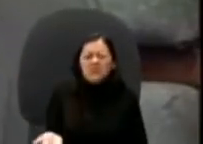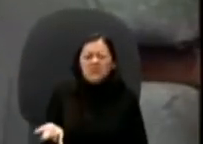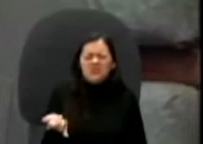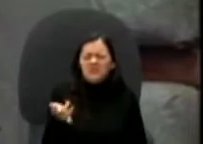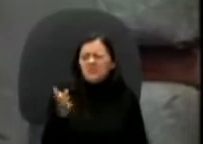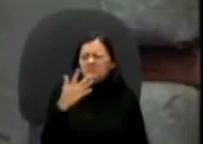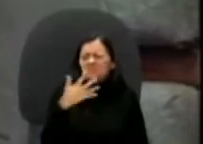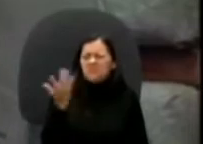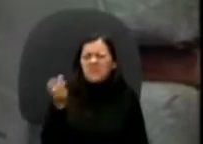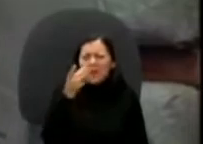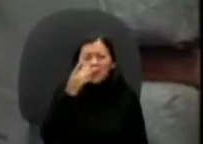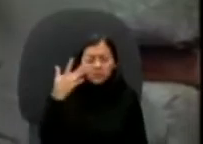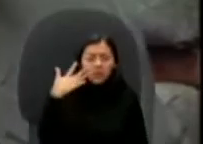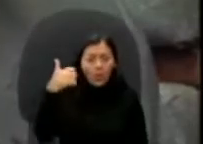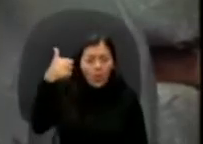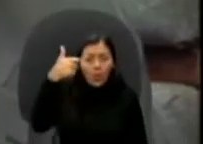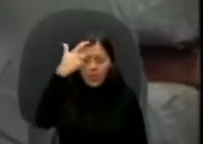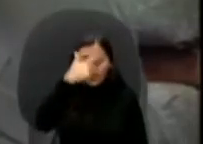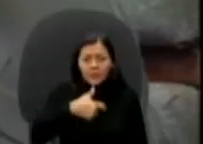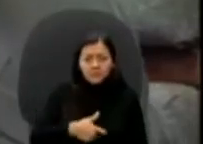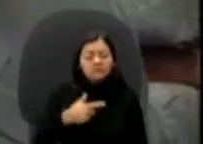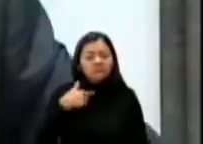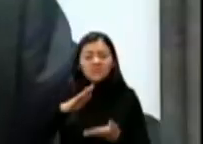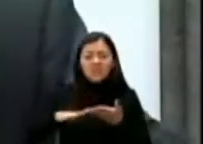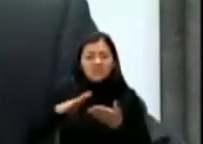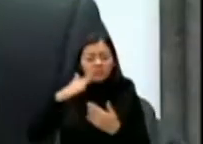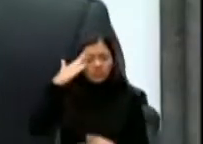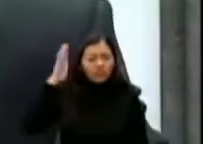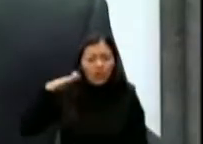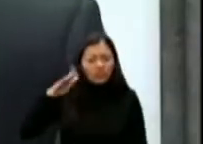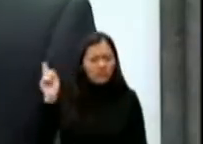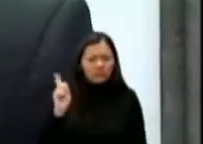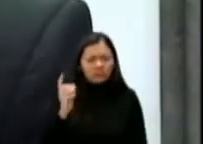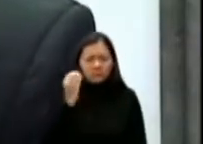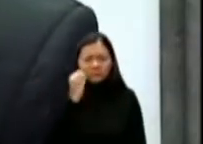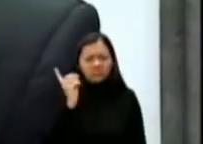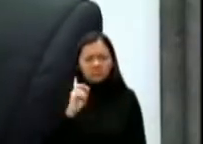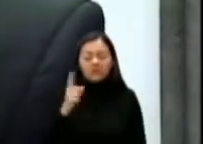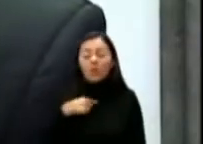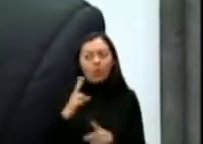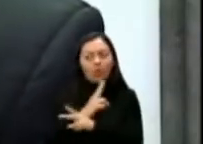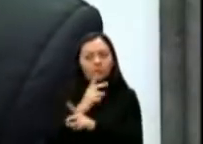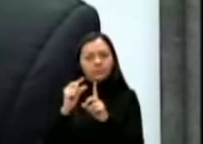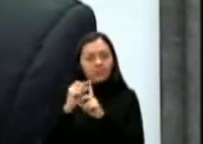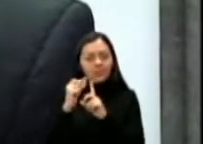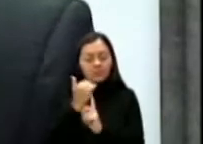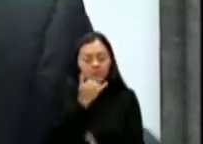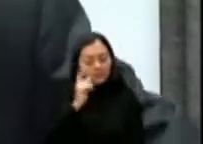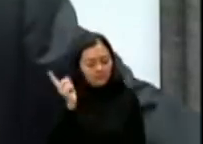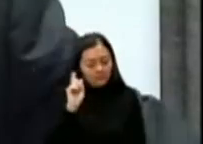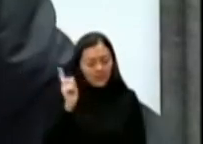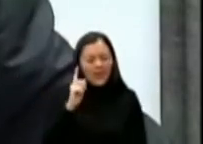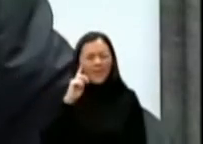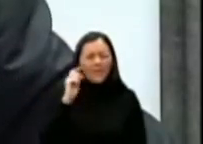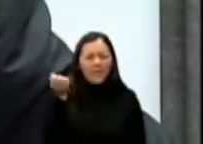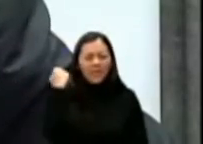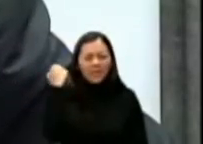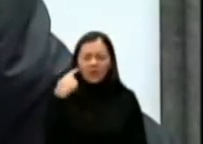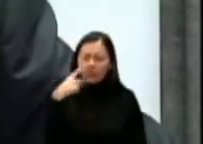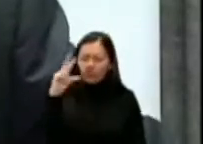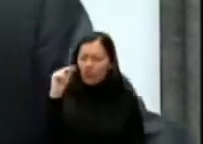son buenos no son vicepresidente de esa palabra pero en todo caso